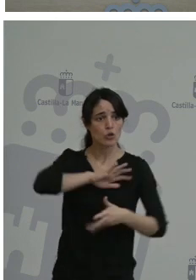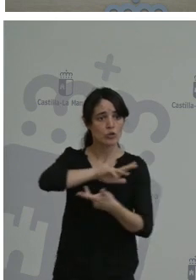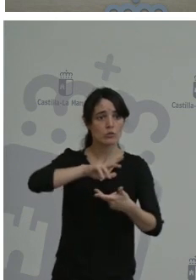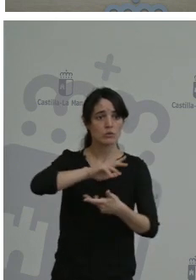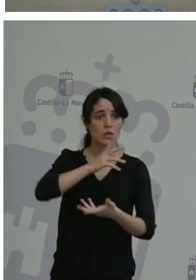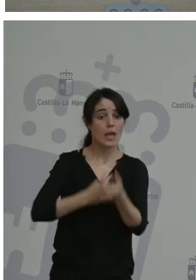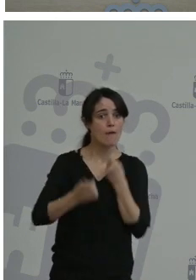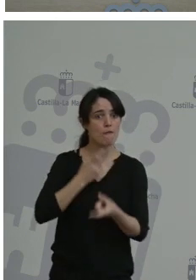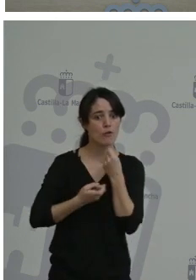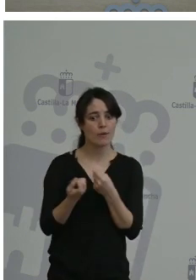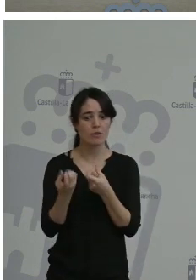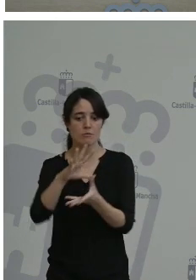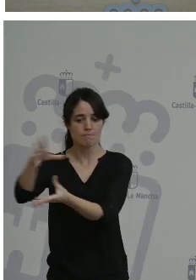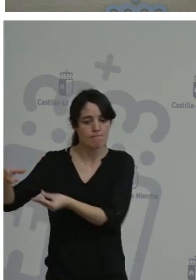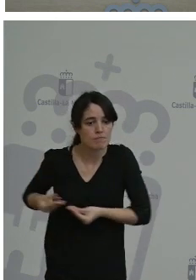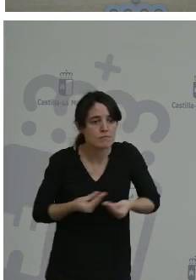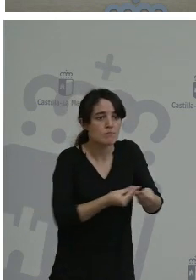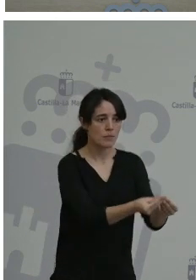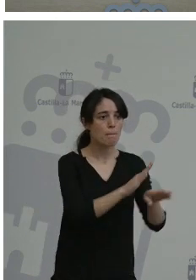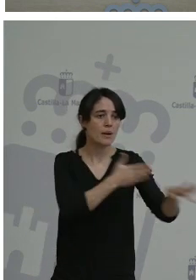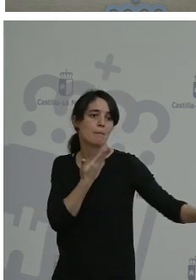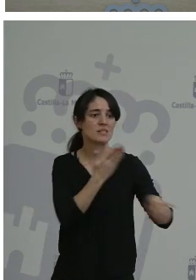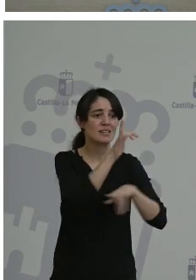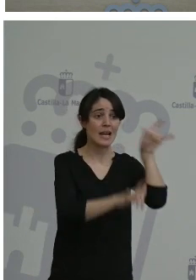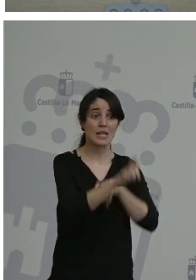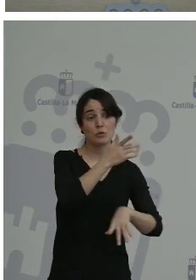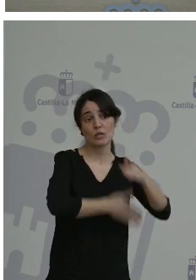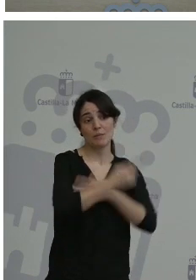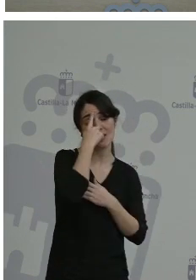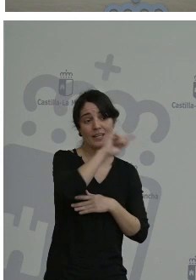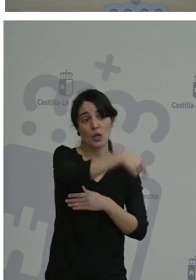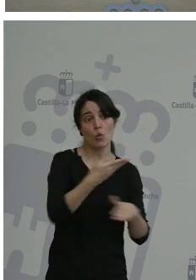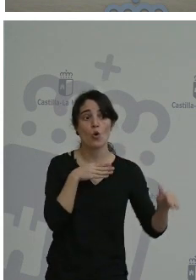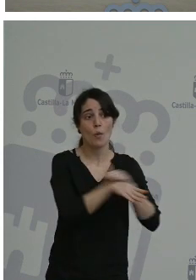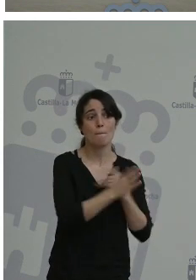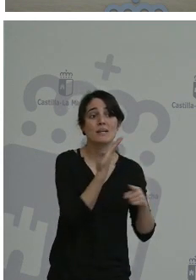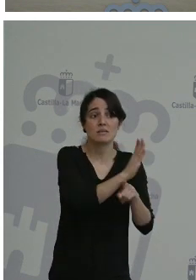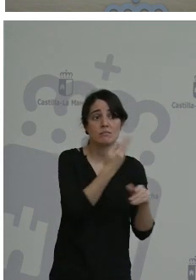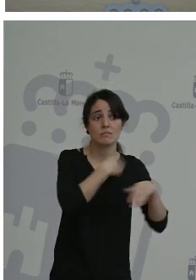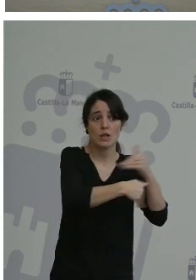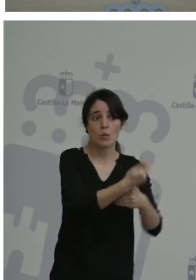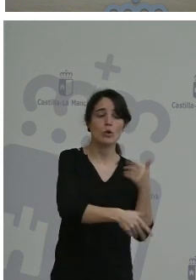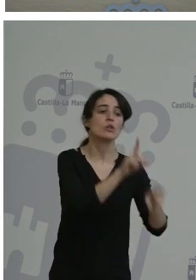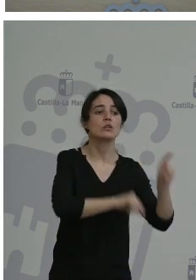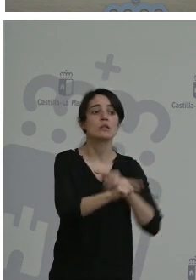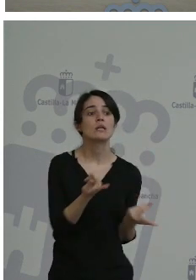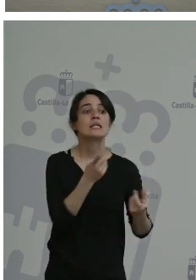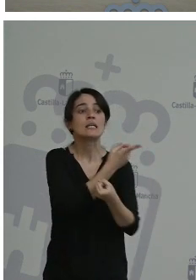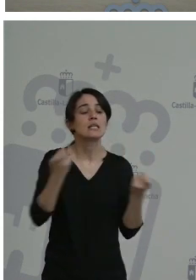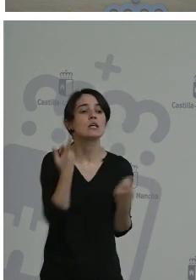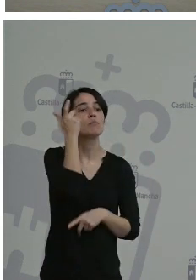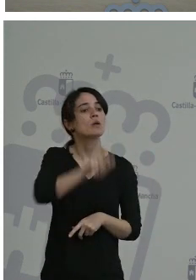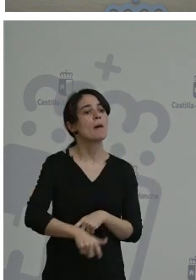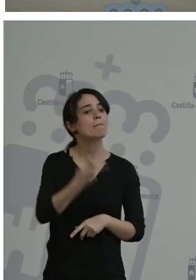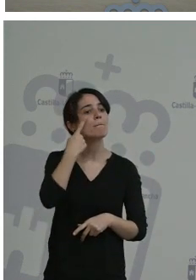que luego se van a presentar en estos procesos selectivos. Es fundamental la figura de un preparador laboral, es decir, de un profesional que una vez que la